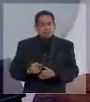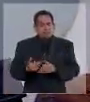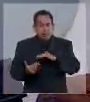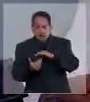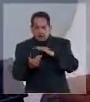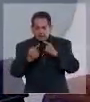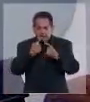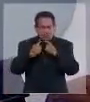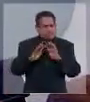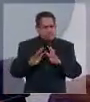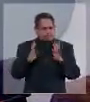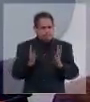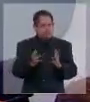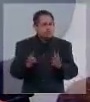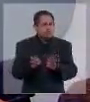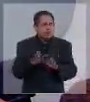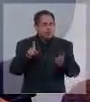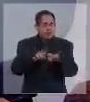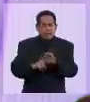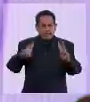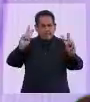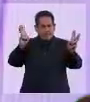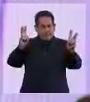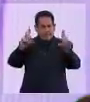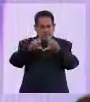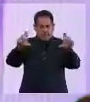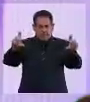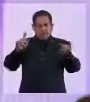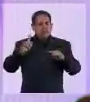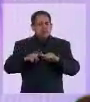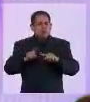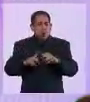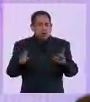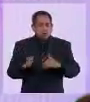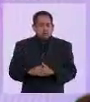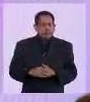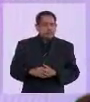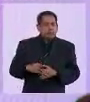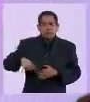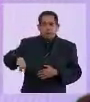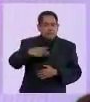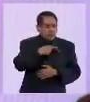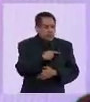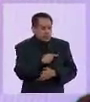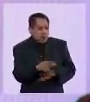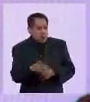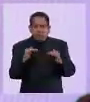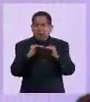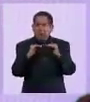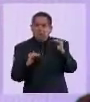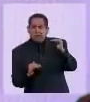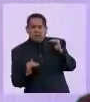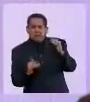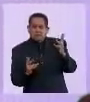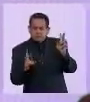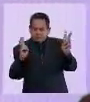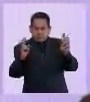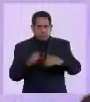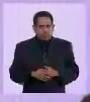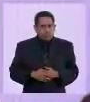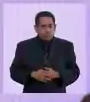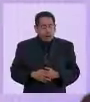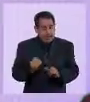de discusión de la noche de hoy. El tema de la mesa es desigualdad y pobreza. Y en las redes sociales la